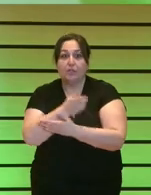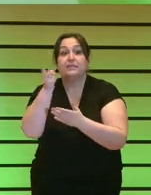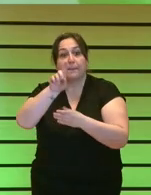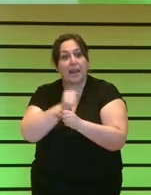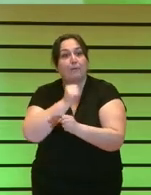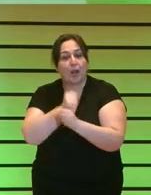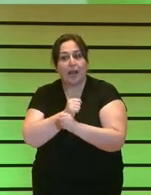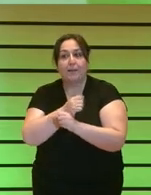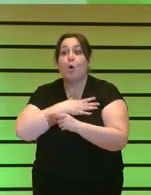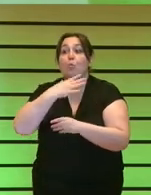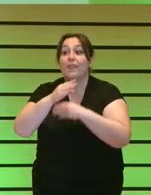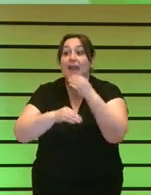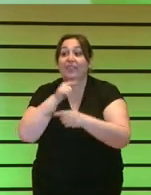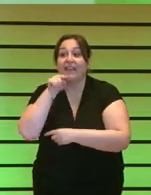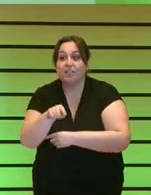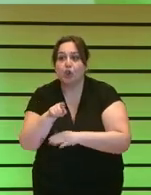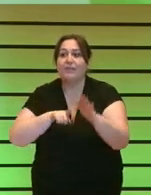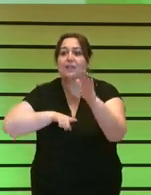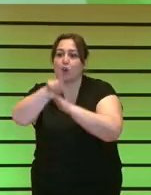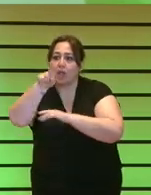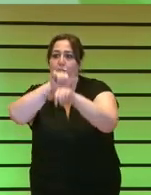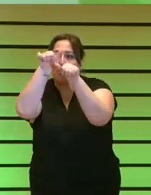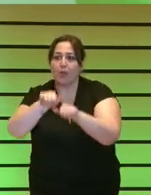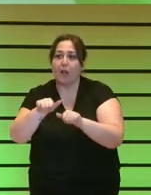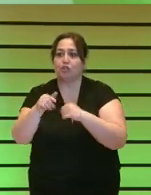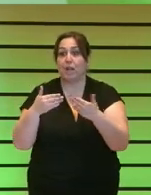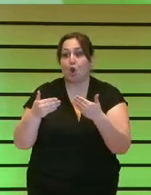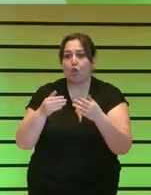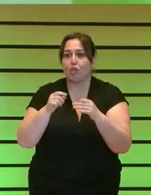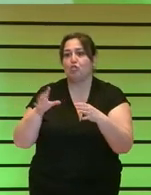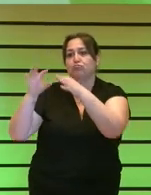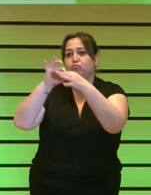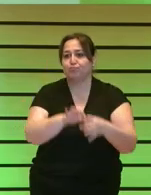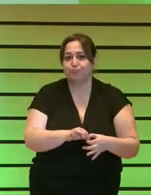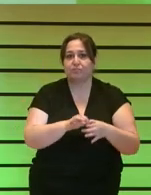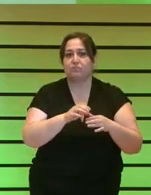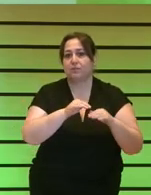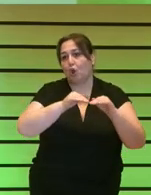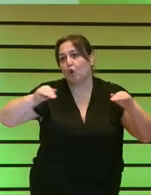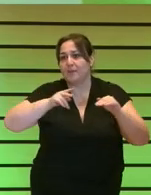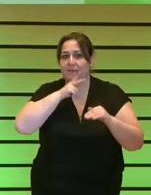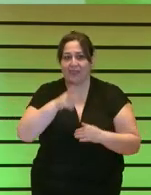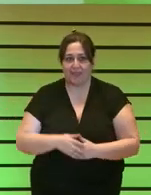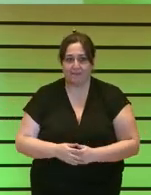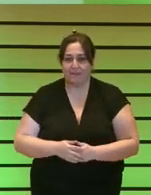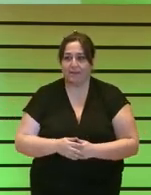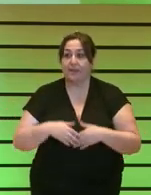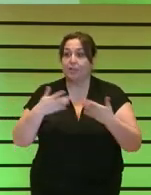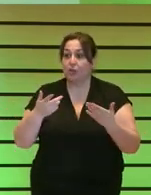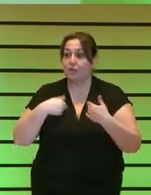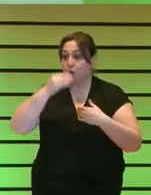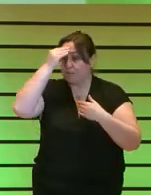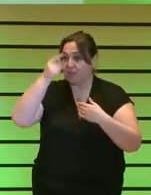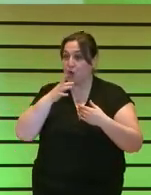desarrollando modelos de negocio que tienen que ver con eso que llamamos la economía verde por lo tanto yo creo que hay encima de la mesa